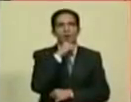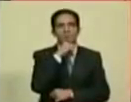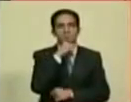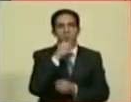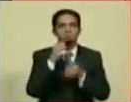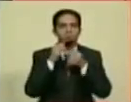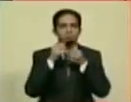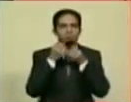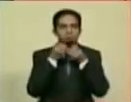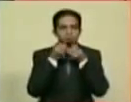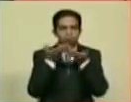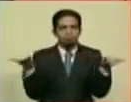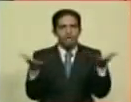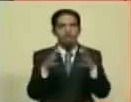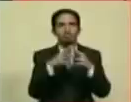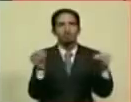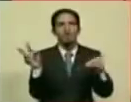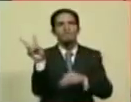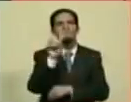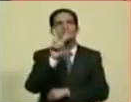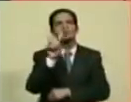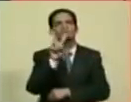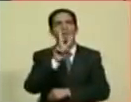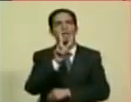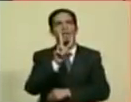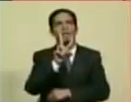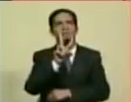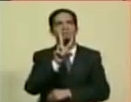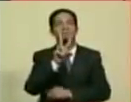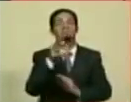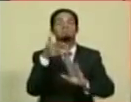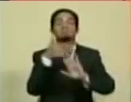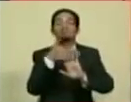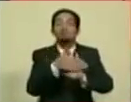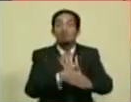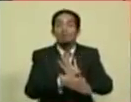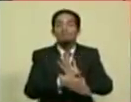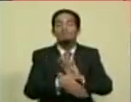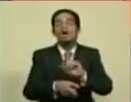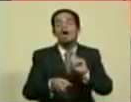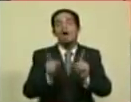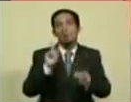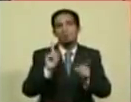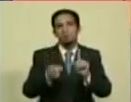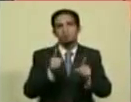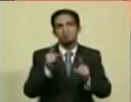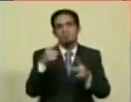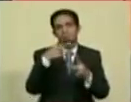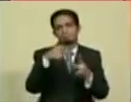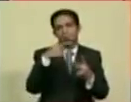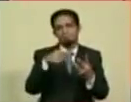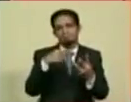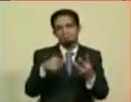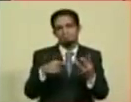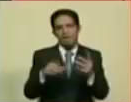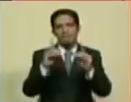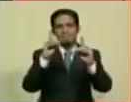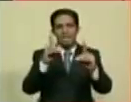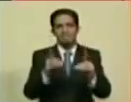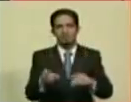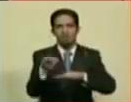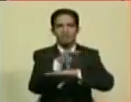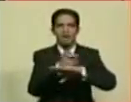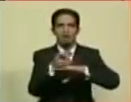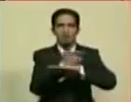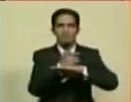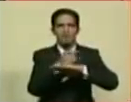Venezuela sobre algunas acciones que ha tomado el gobierno